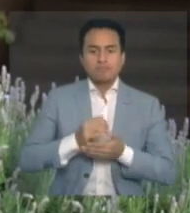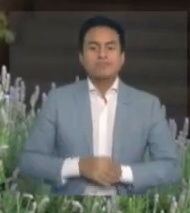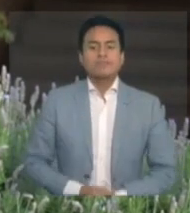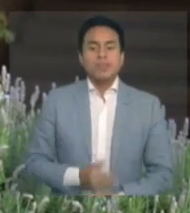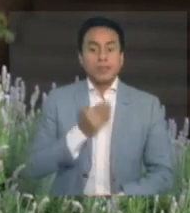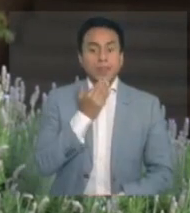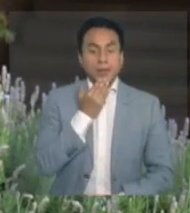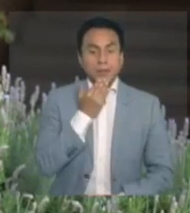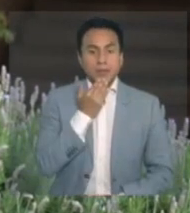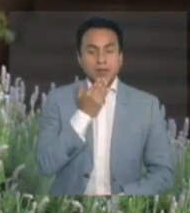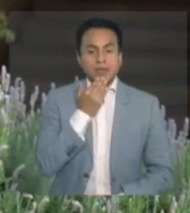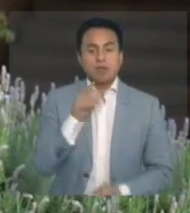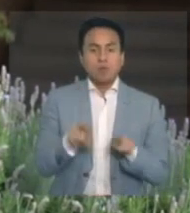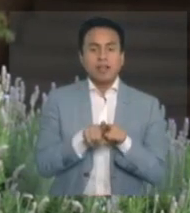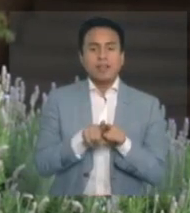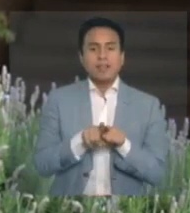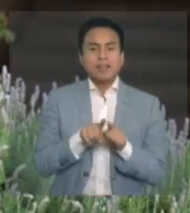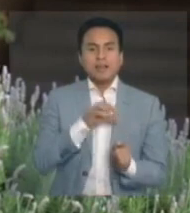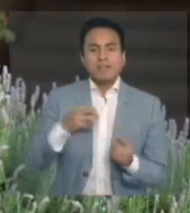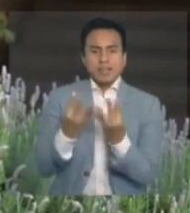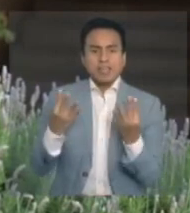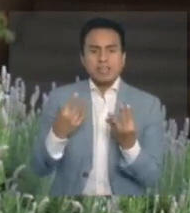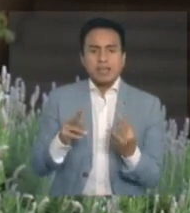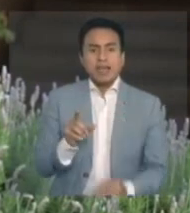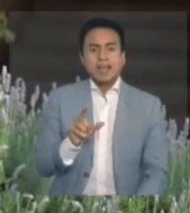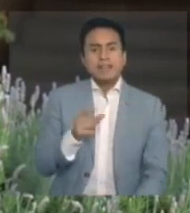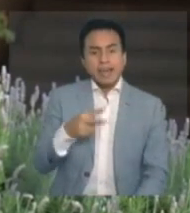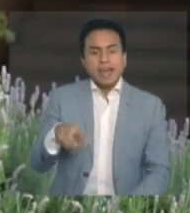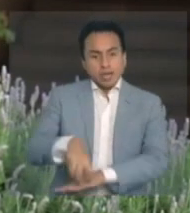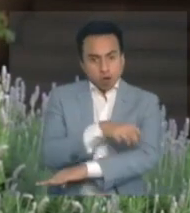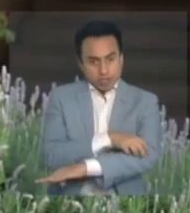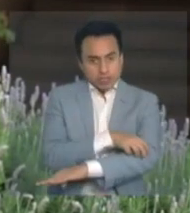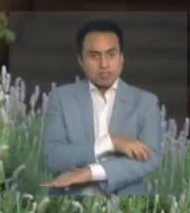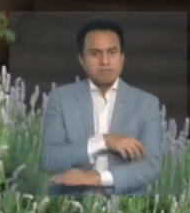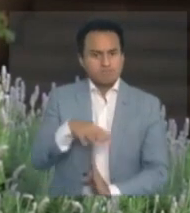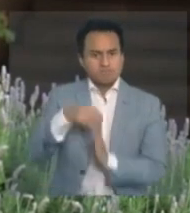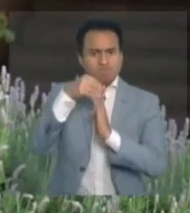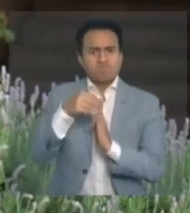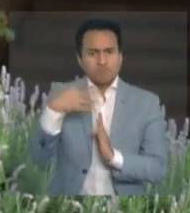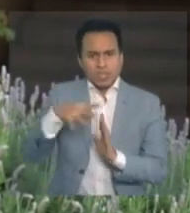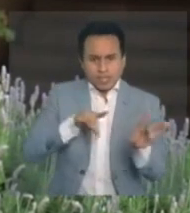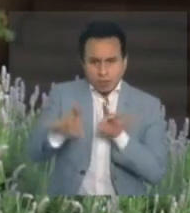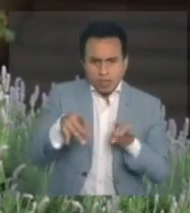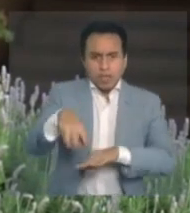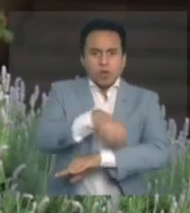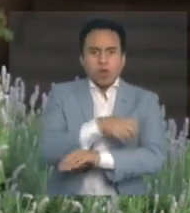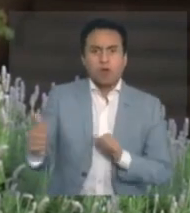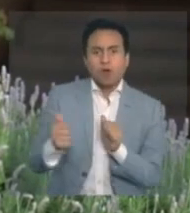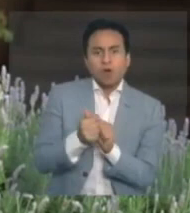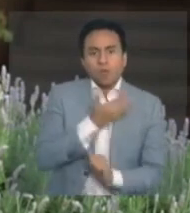sino que también constituir los gabinetes regionales. Es muy importante que los ministros y ministras lideren esa constitución junto a los